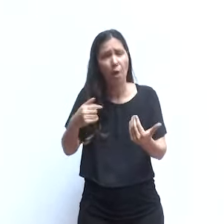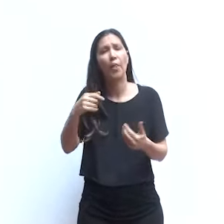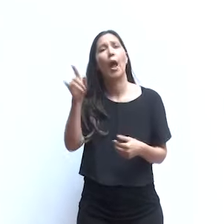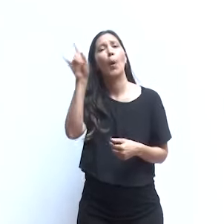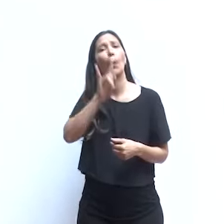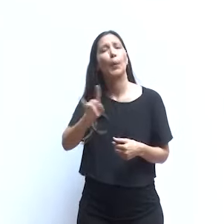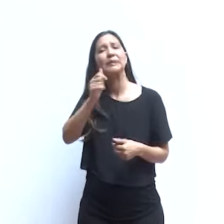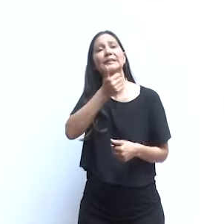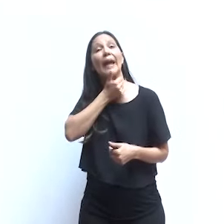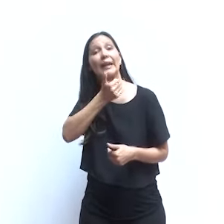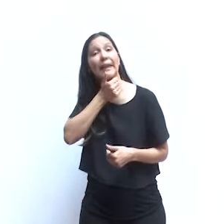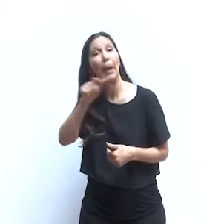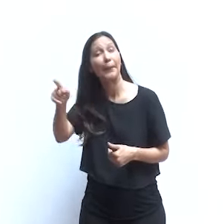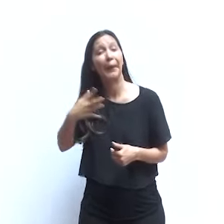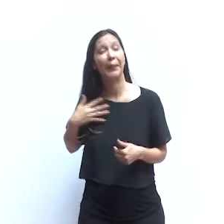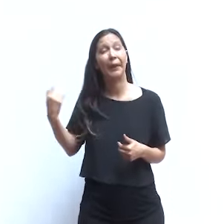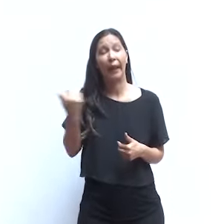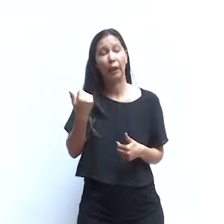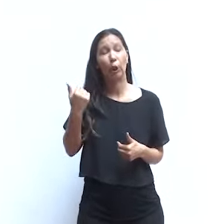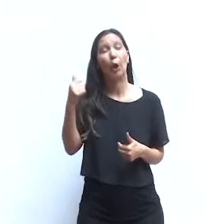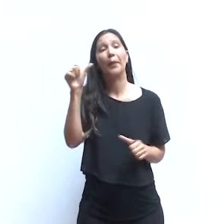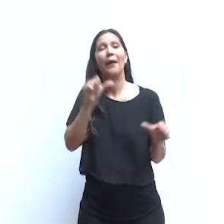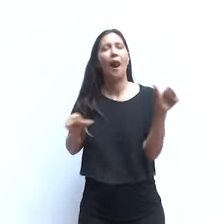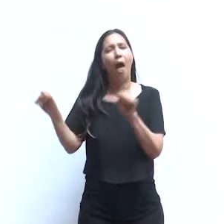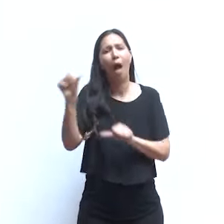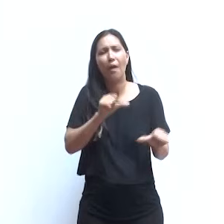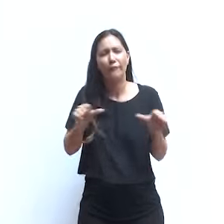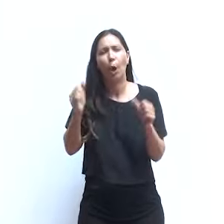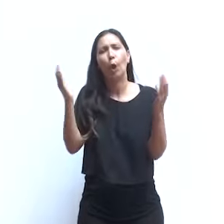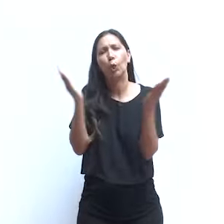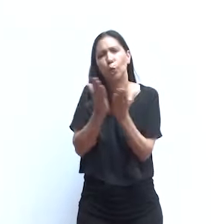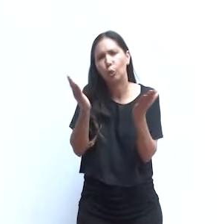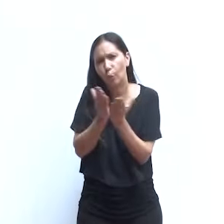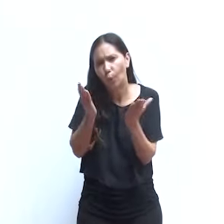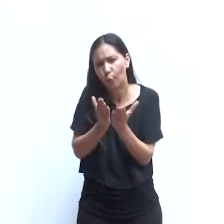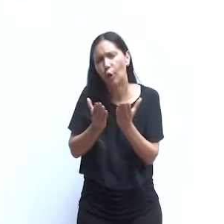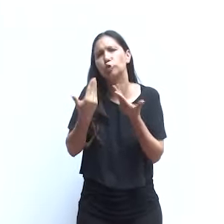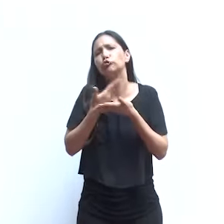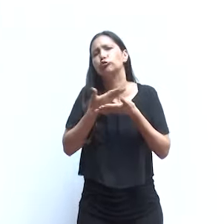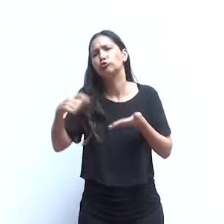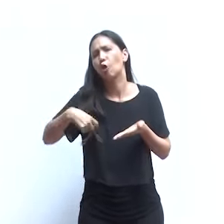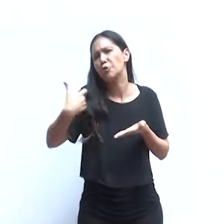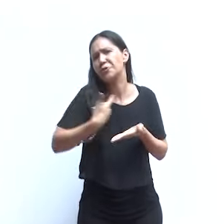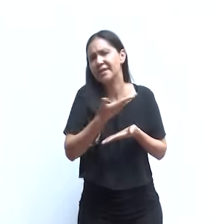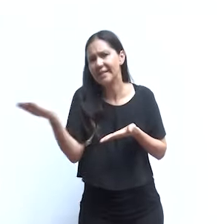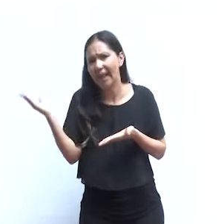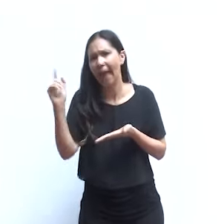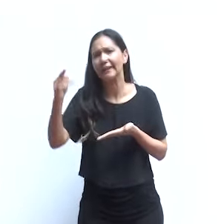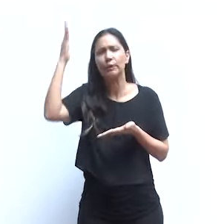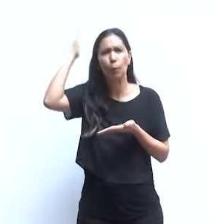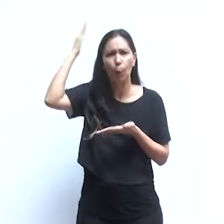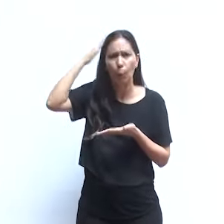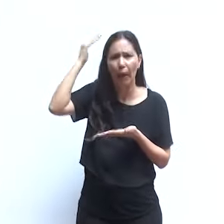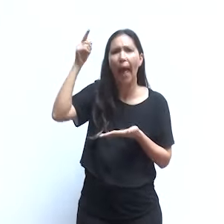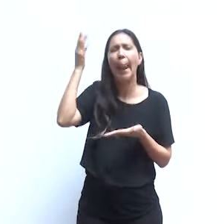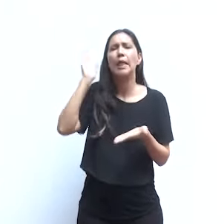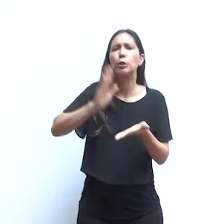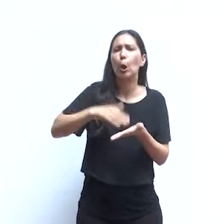director del laboratorio de estudios social y culturales sobre violencias urbanas del departamento de ciencias